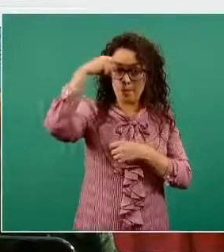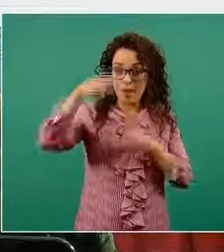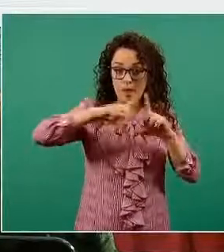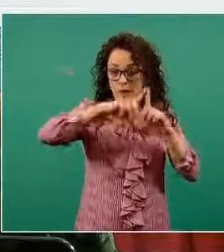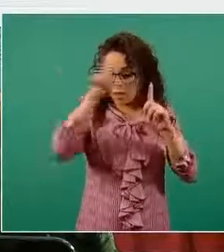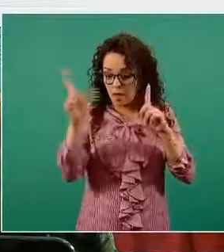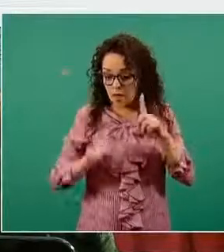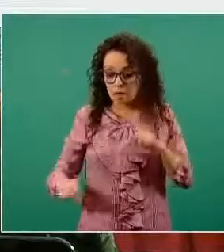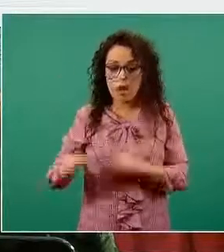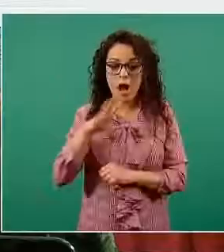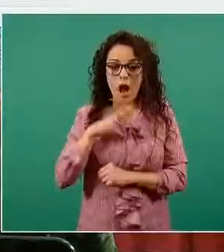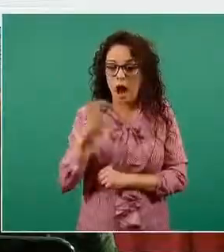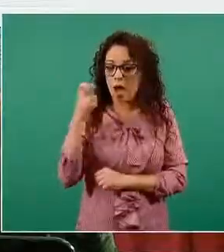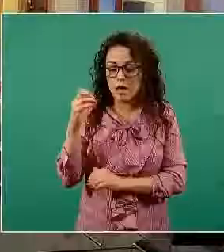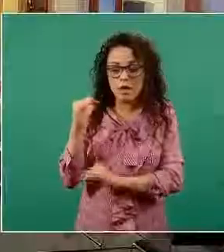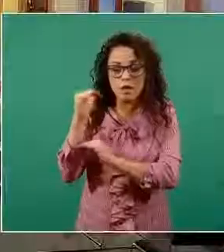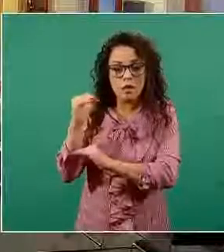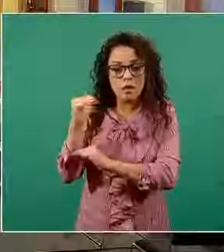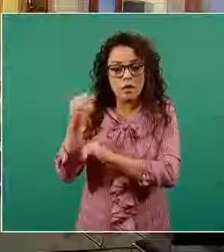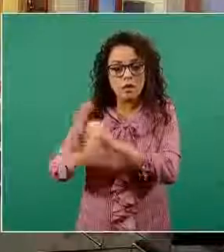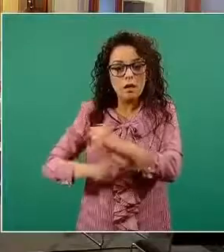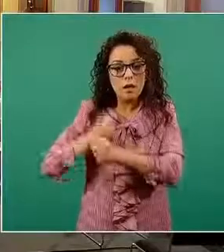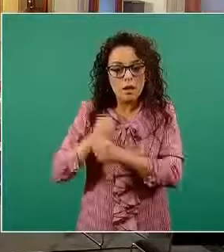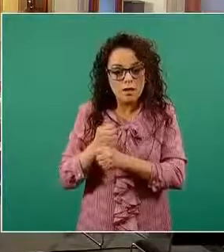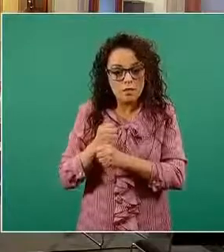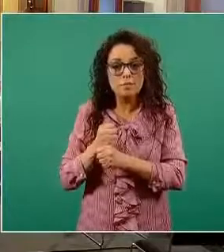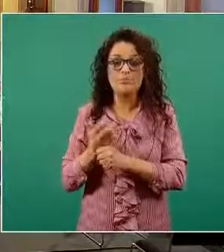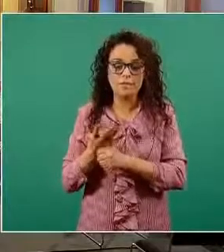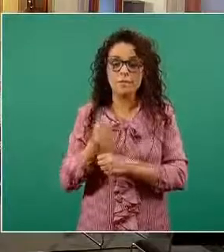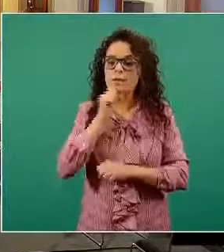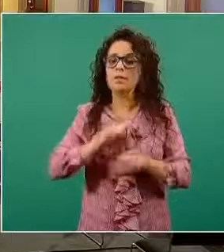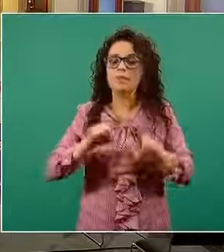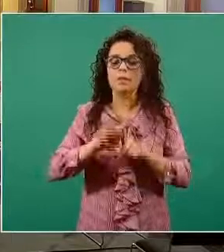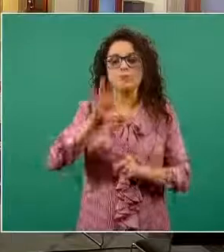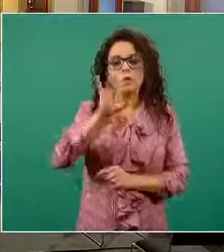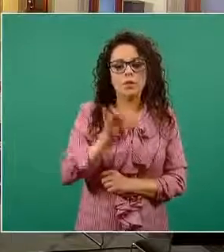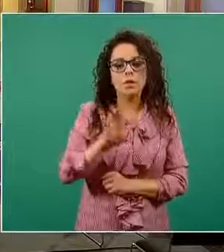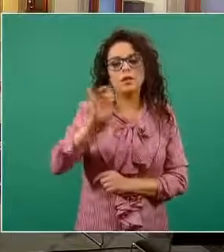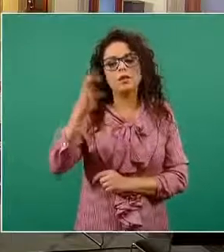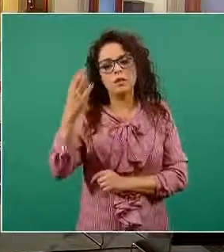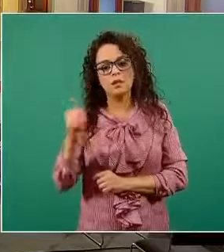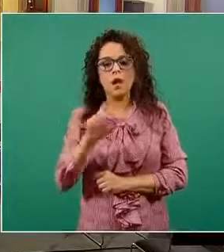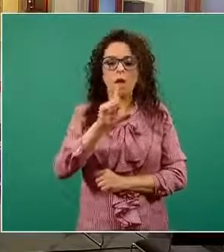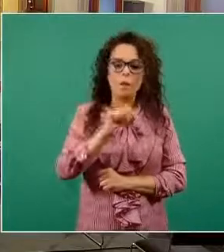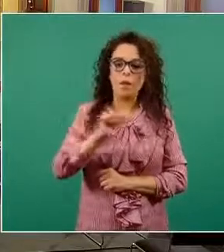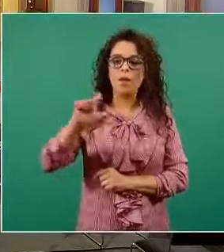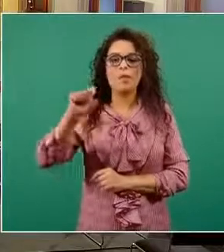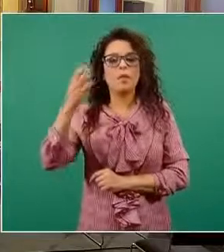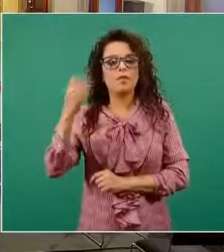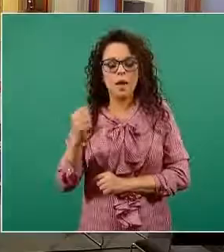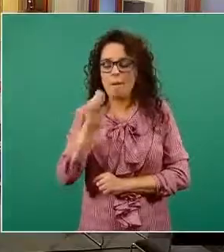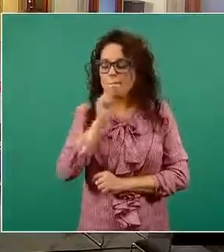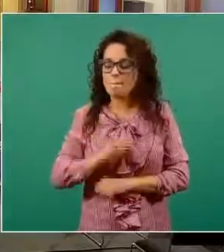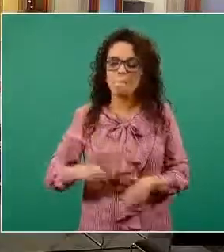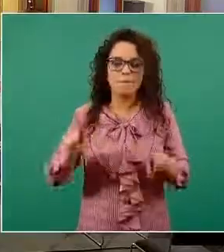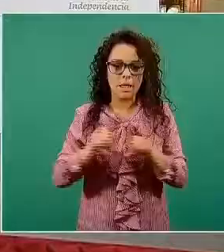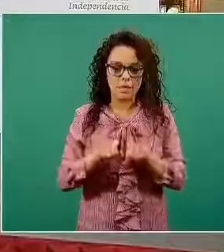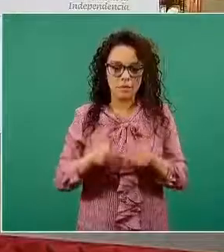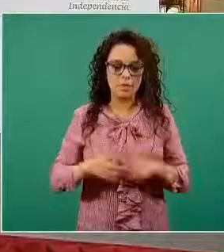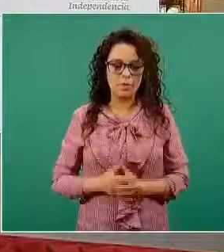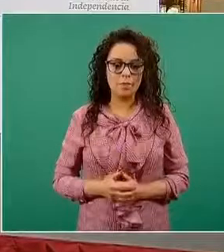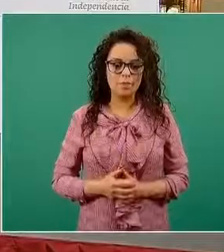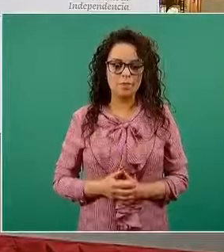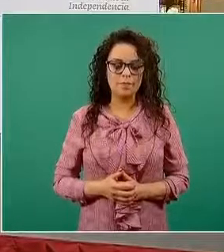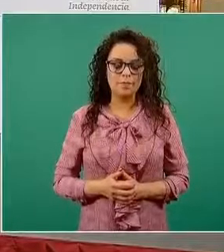esas edades. Y lo mismo irá ocurriendo con 30 a 39, 20 a 29. La siguiente, por favor.